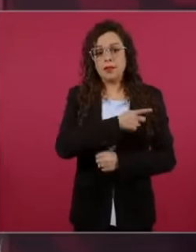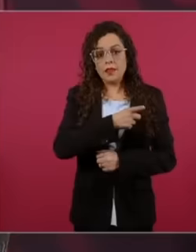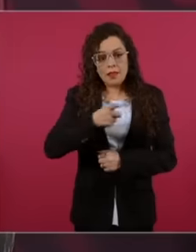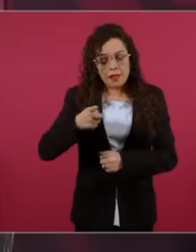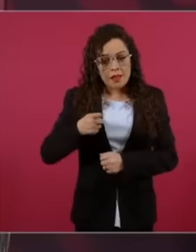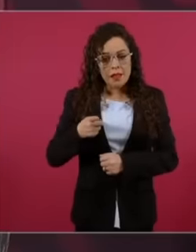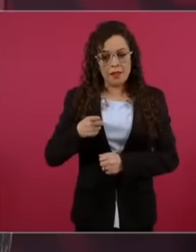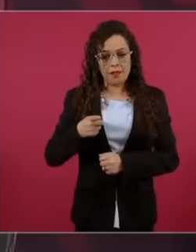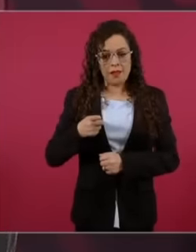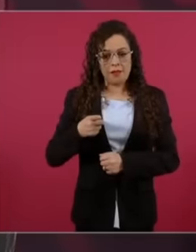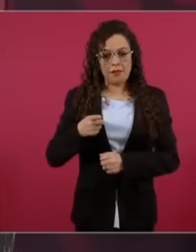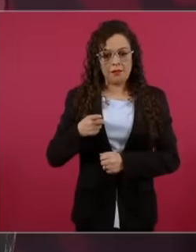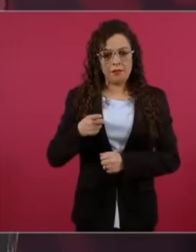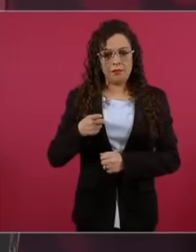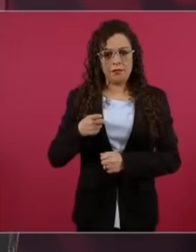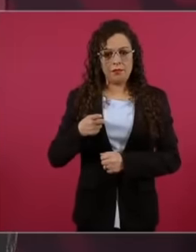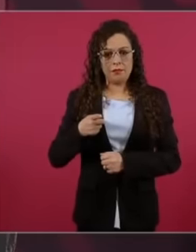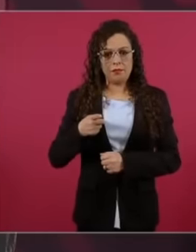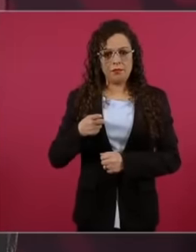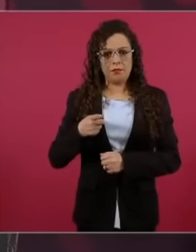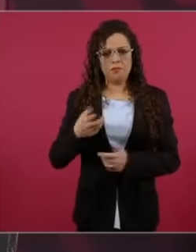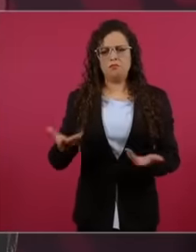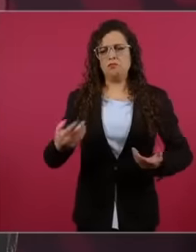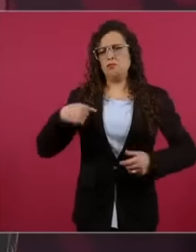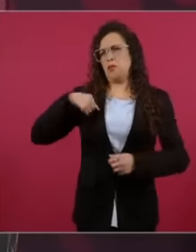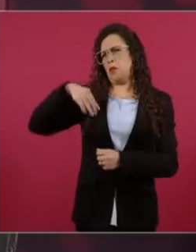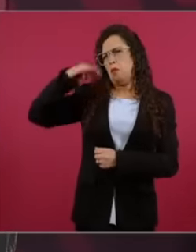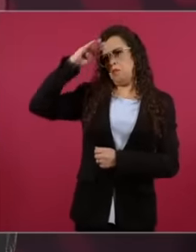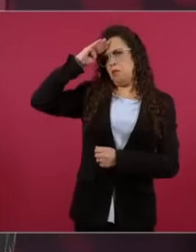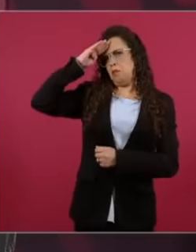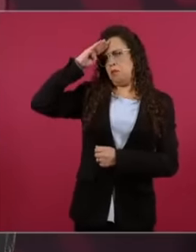¿por qué le tienen miedo al pueblo?